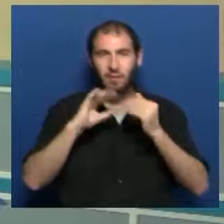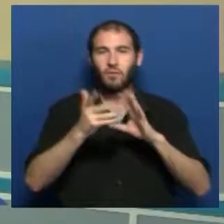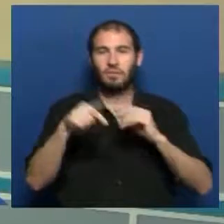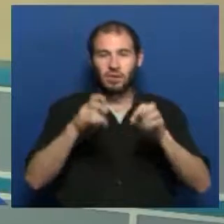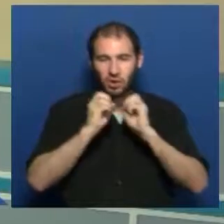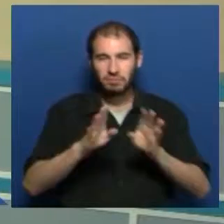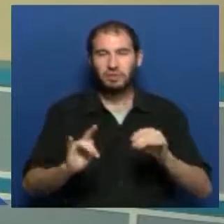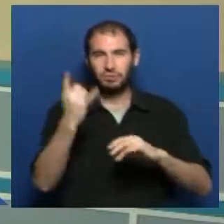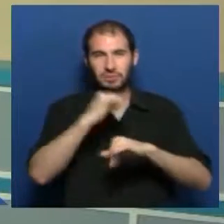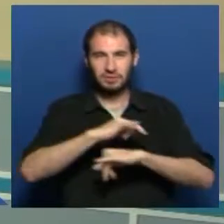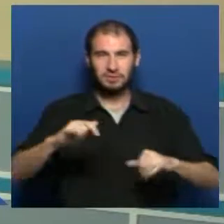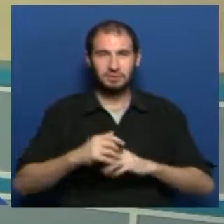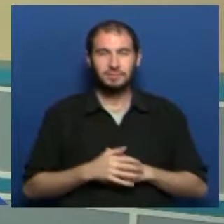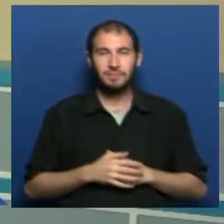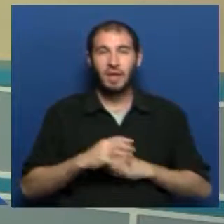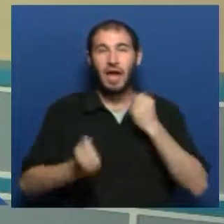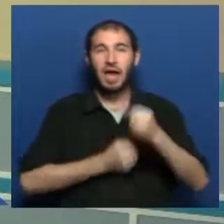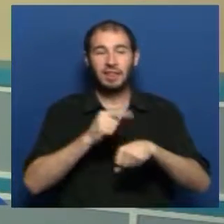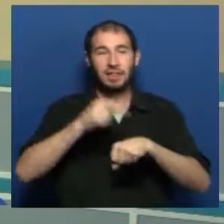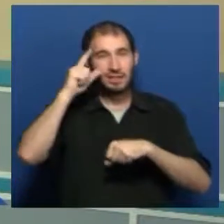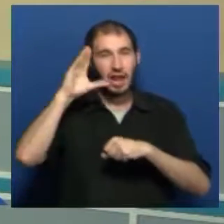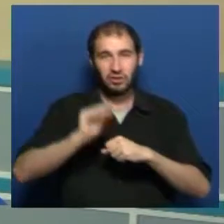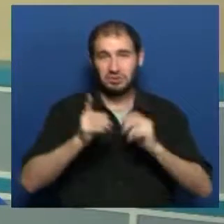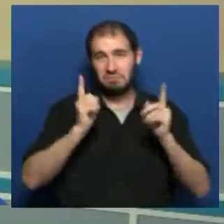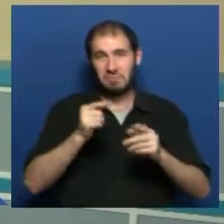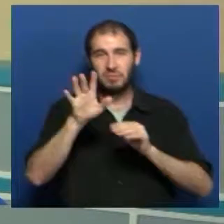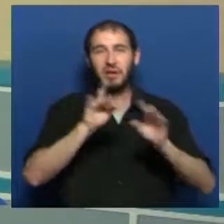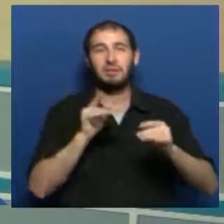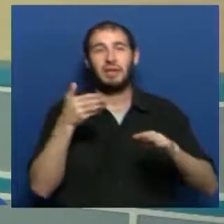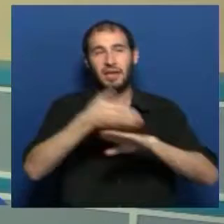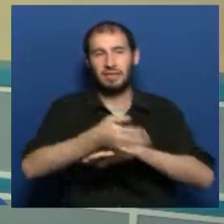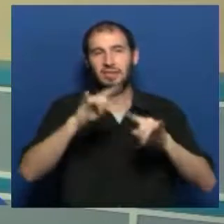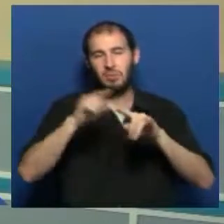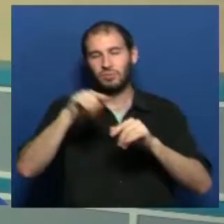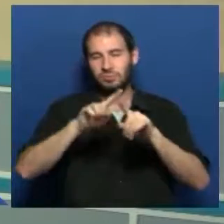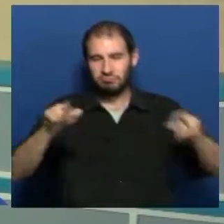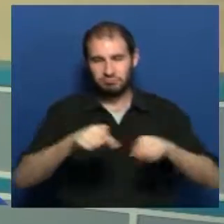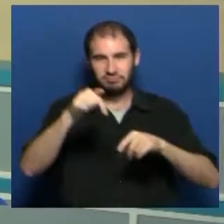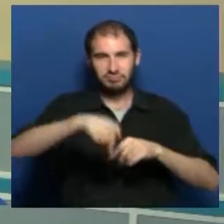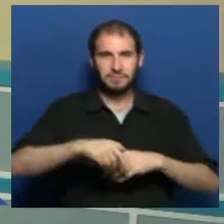Ahora comenzamos Unidiversidad Noticias hasta las 10 de la noche. Como siempre, los invito a que ingresen a